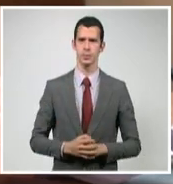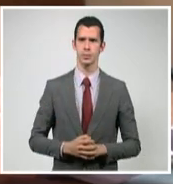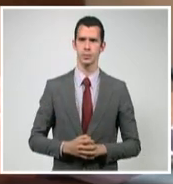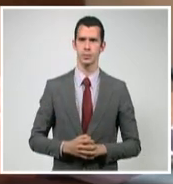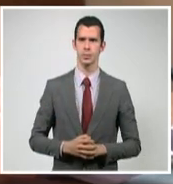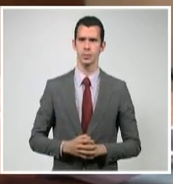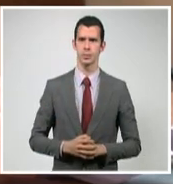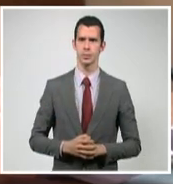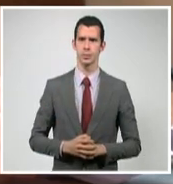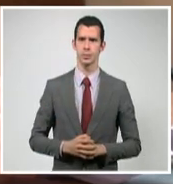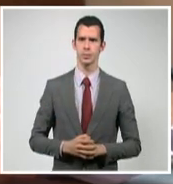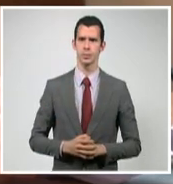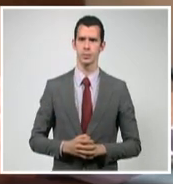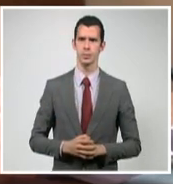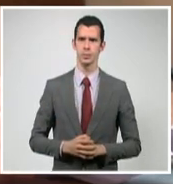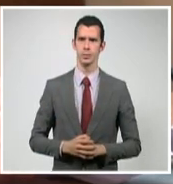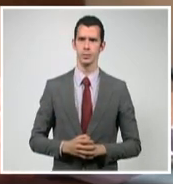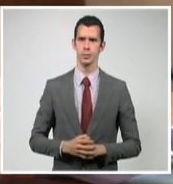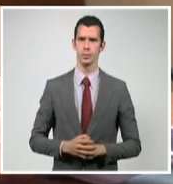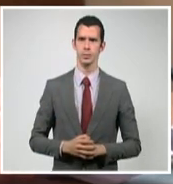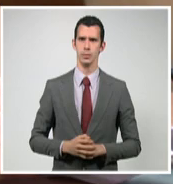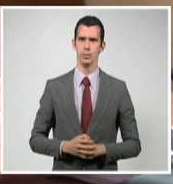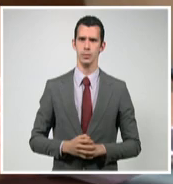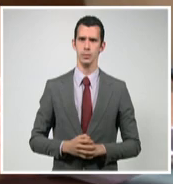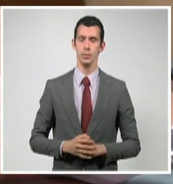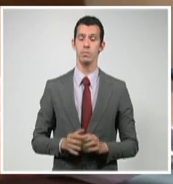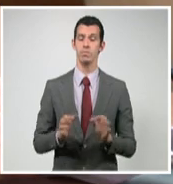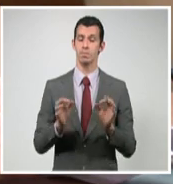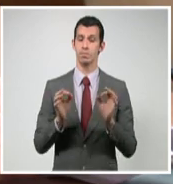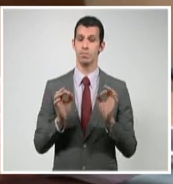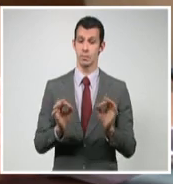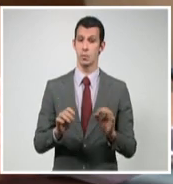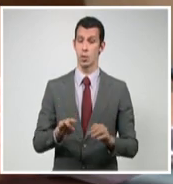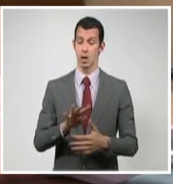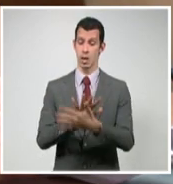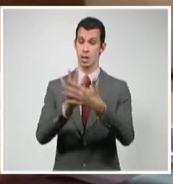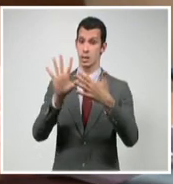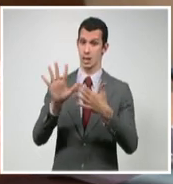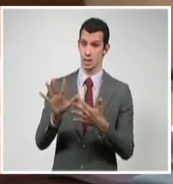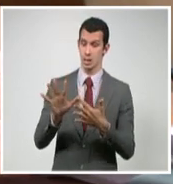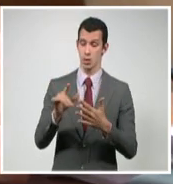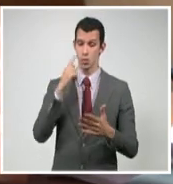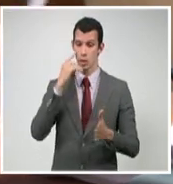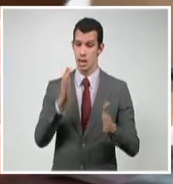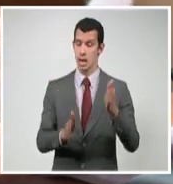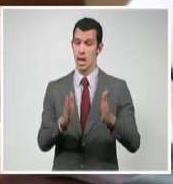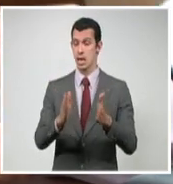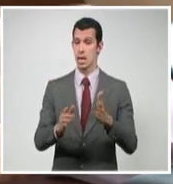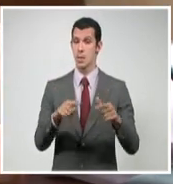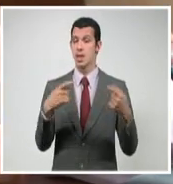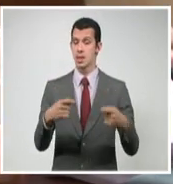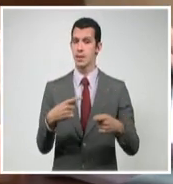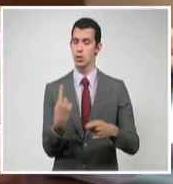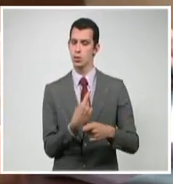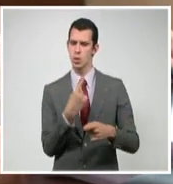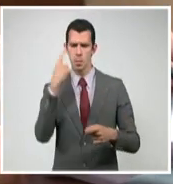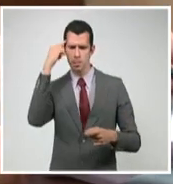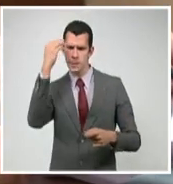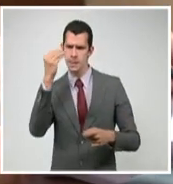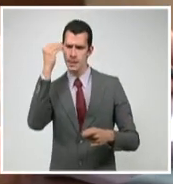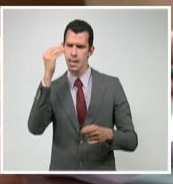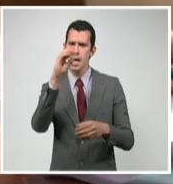en esta fase de transmisión autóctona limitada de la etapa epidémica tendríamos 74